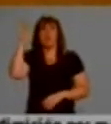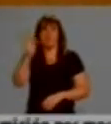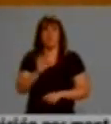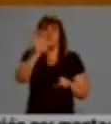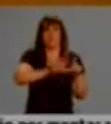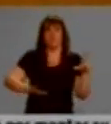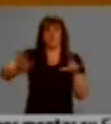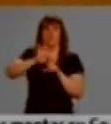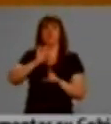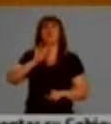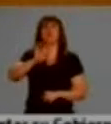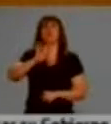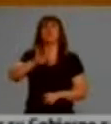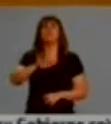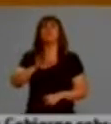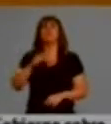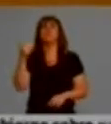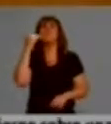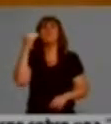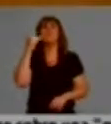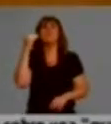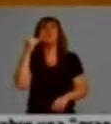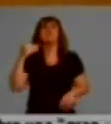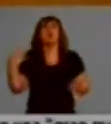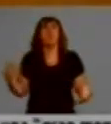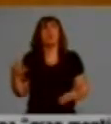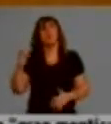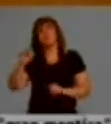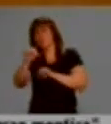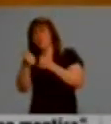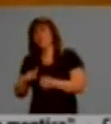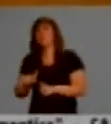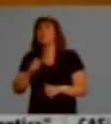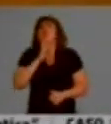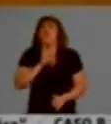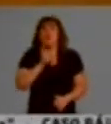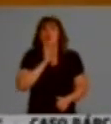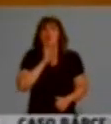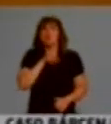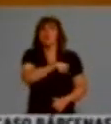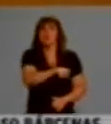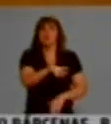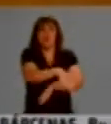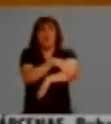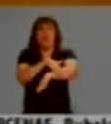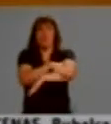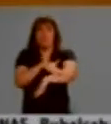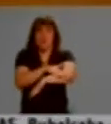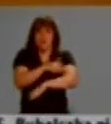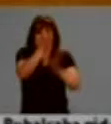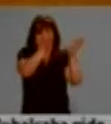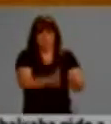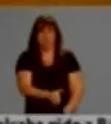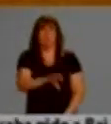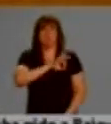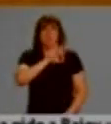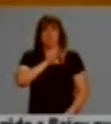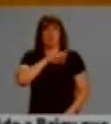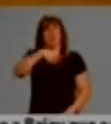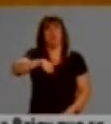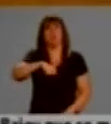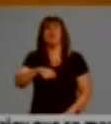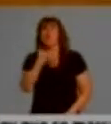cuarta, ¿en qué fecha y a través de qué medio tuvo conocimiento el Gobierno y usted mismo